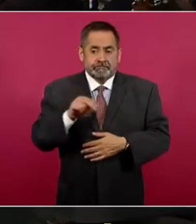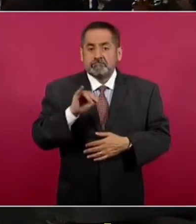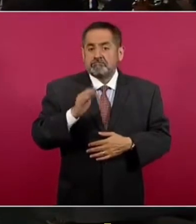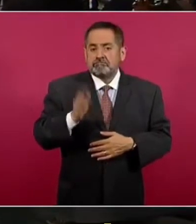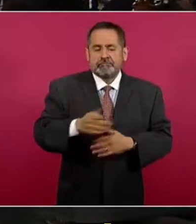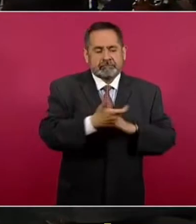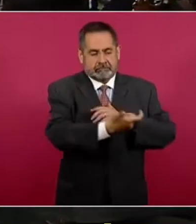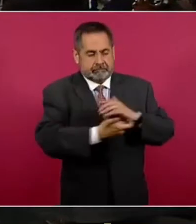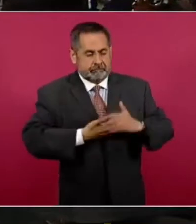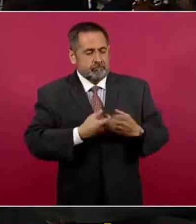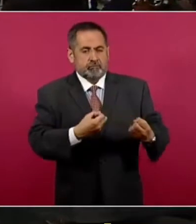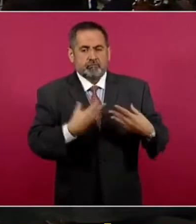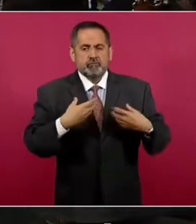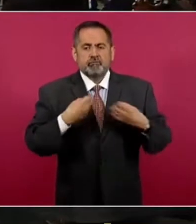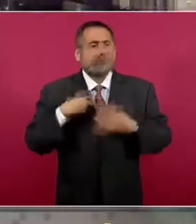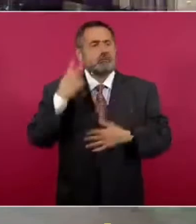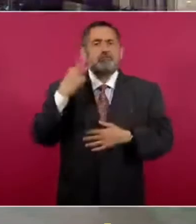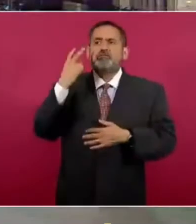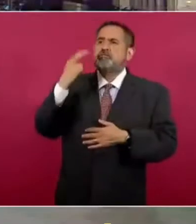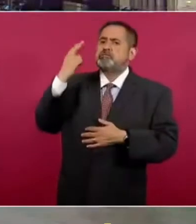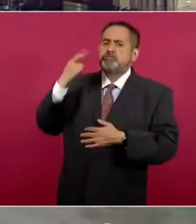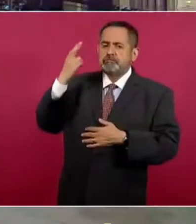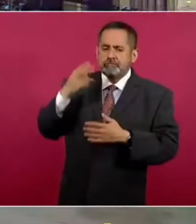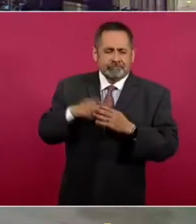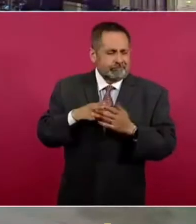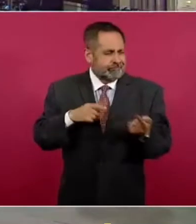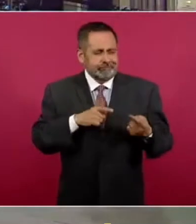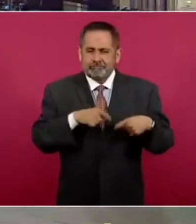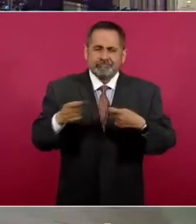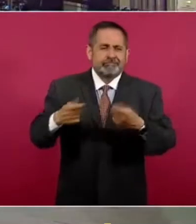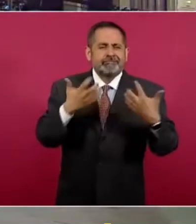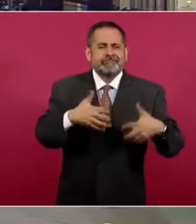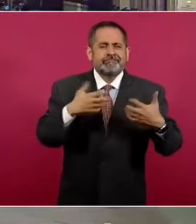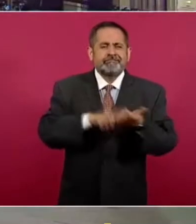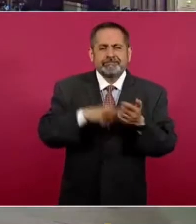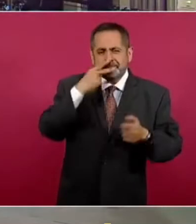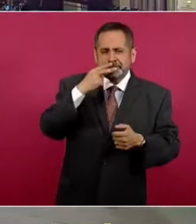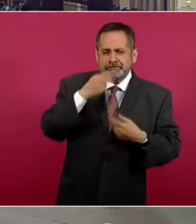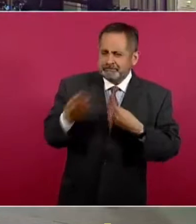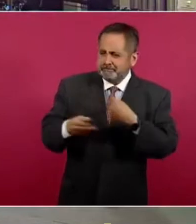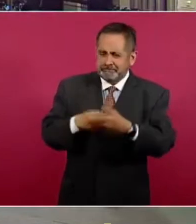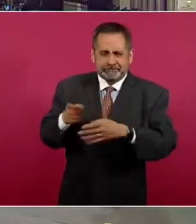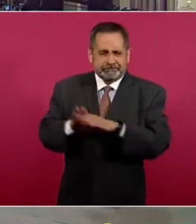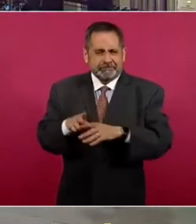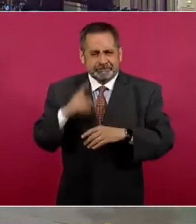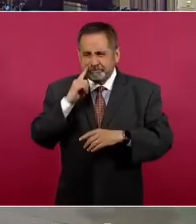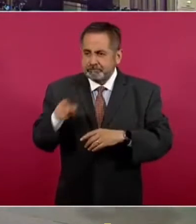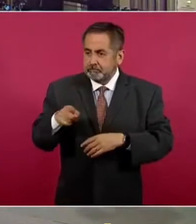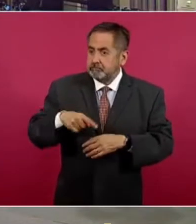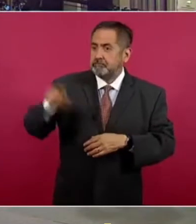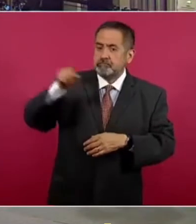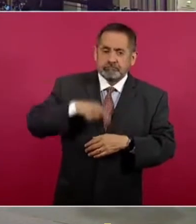recibido viajes por parte de una tabacalera a una muestra